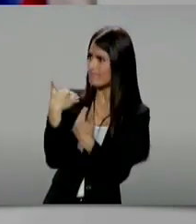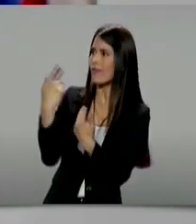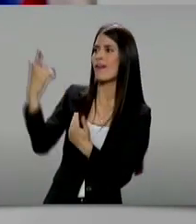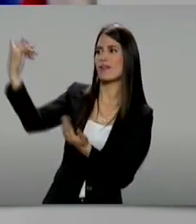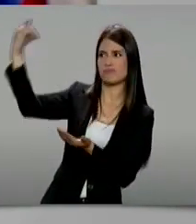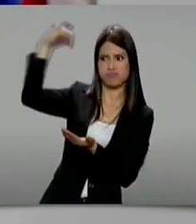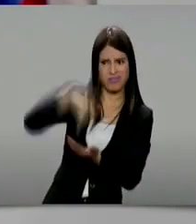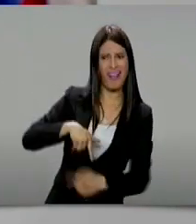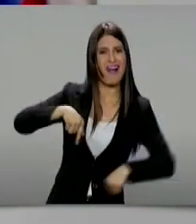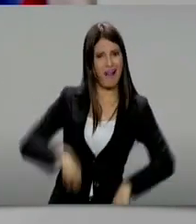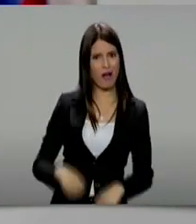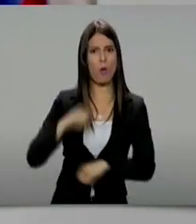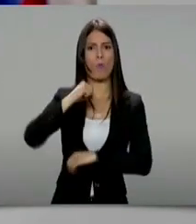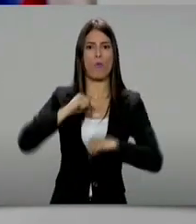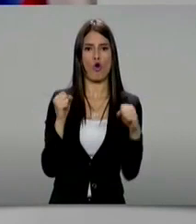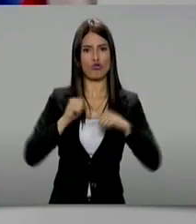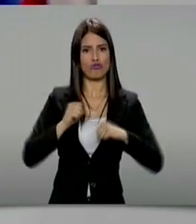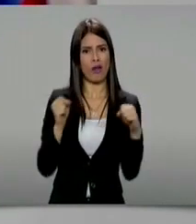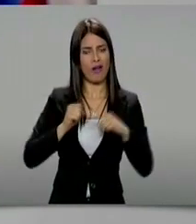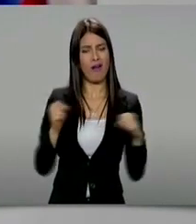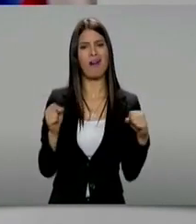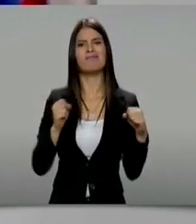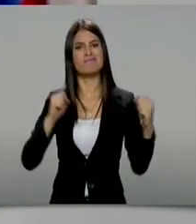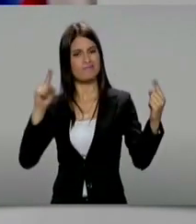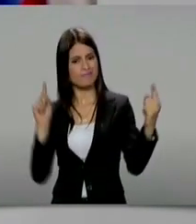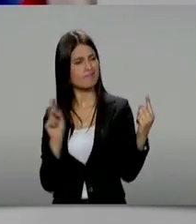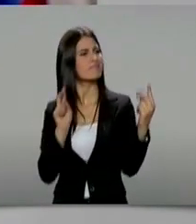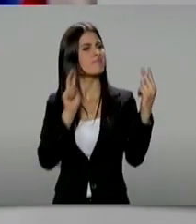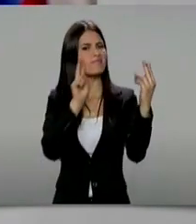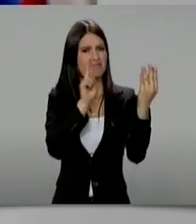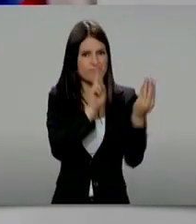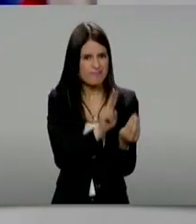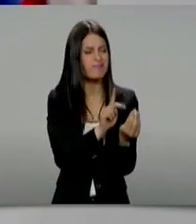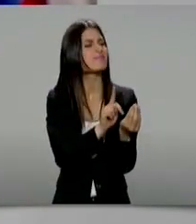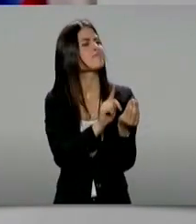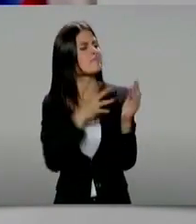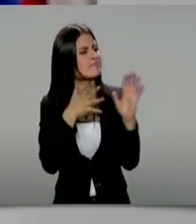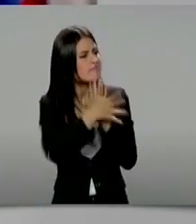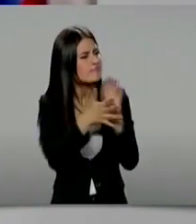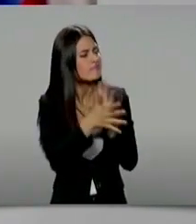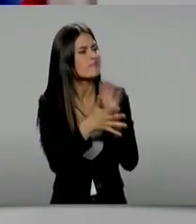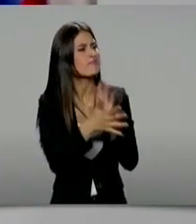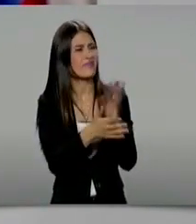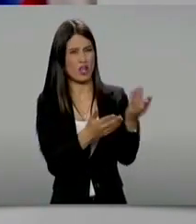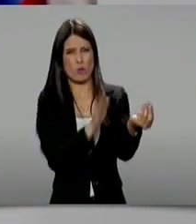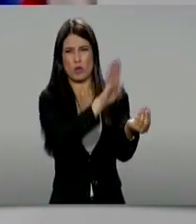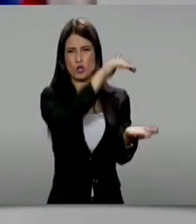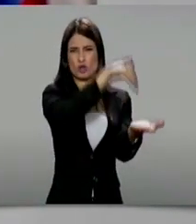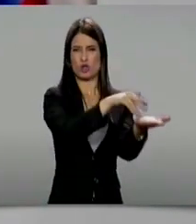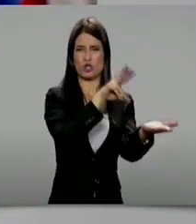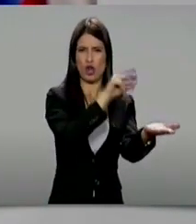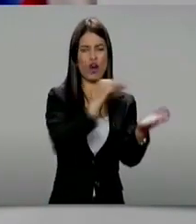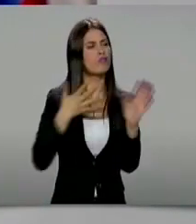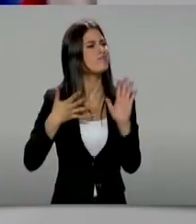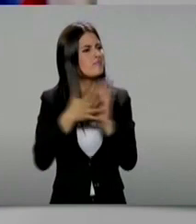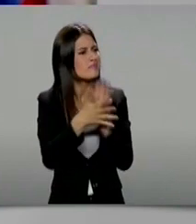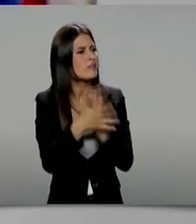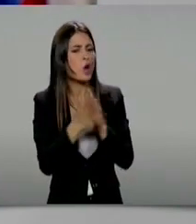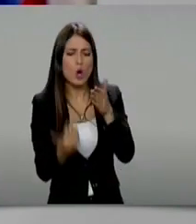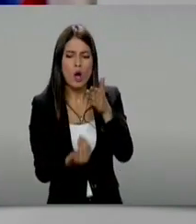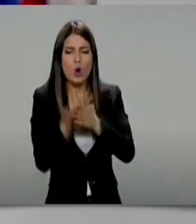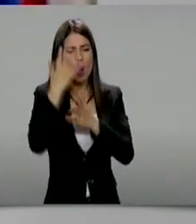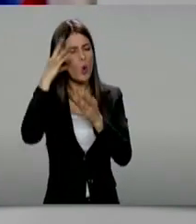y con los textos en la mano a los voceros del no el alcance de lo acordado Y reciban sus